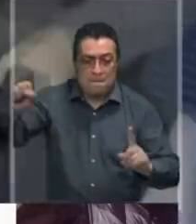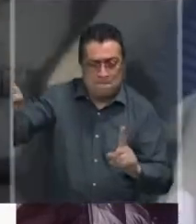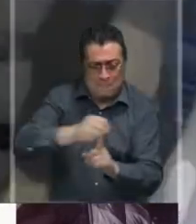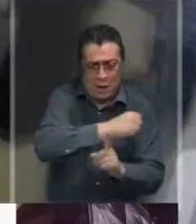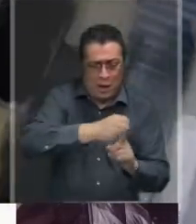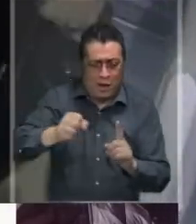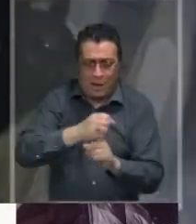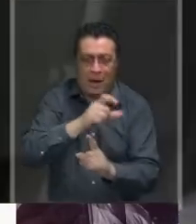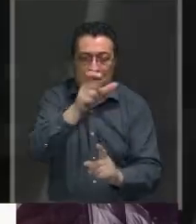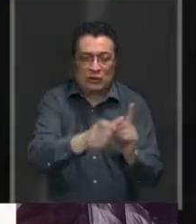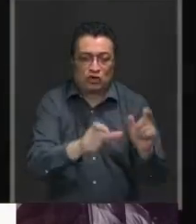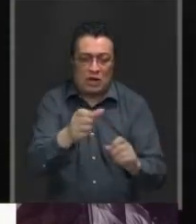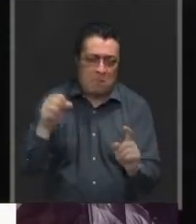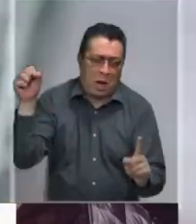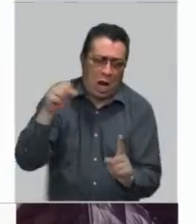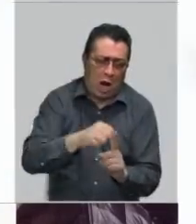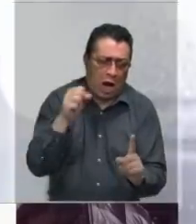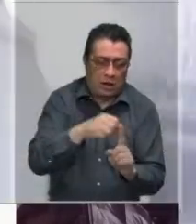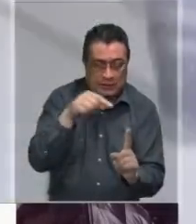sus víctimas.